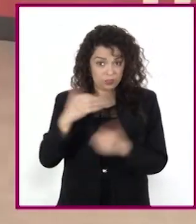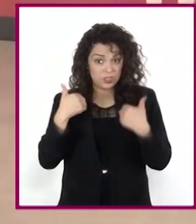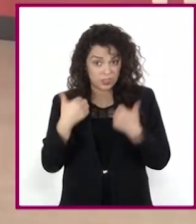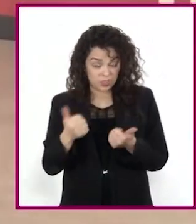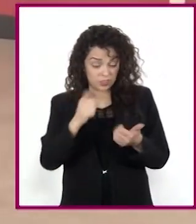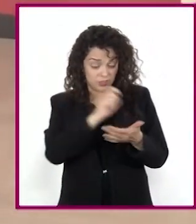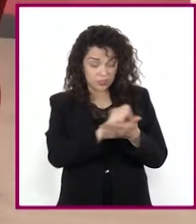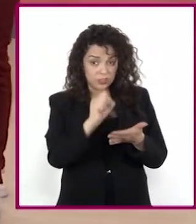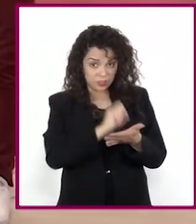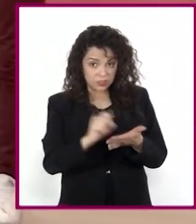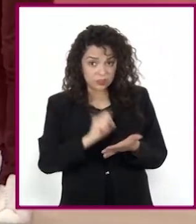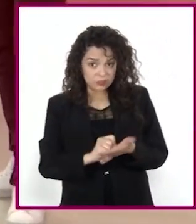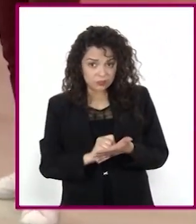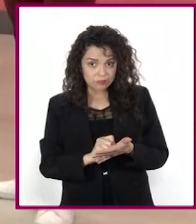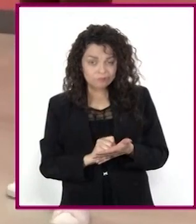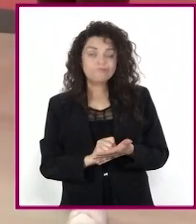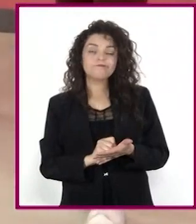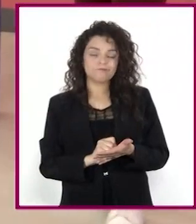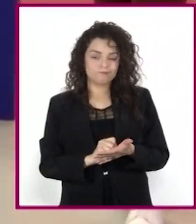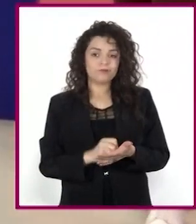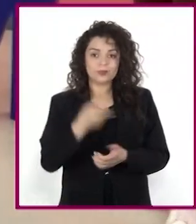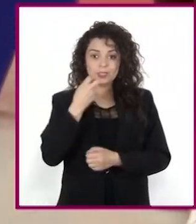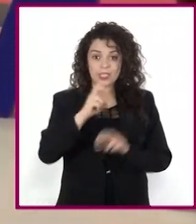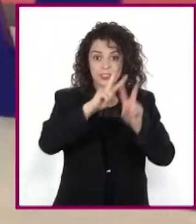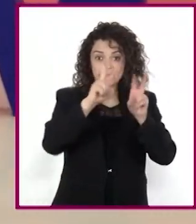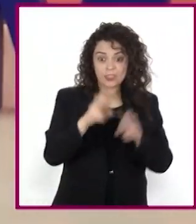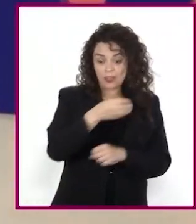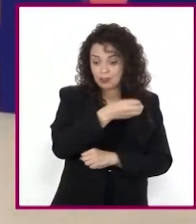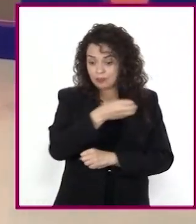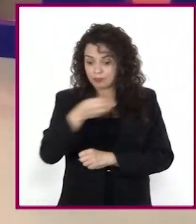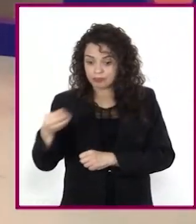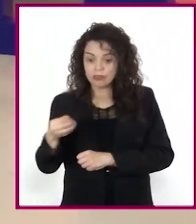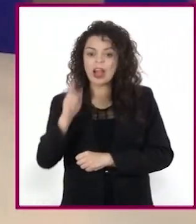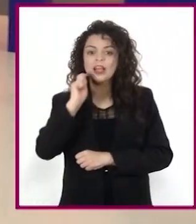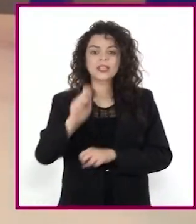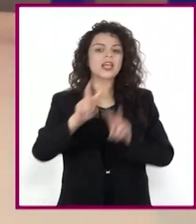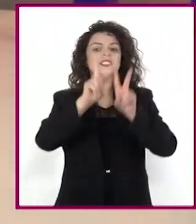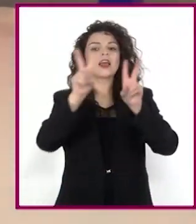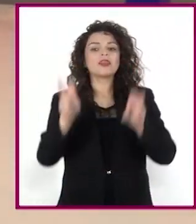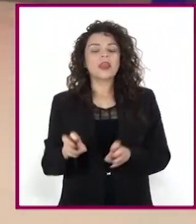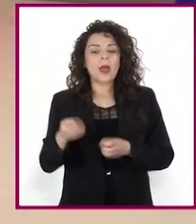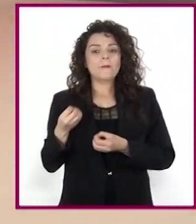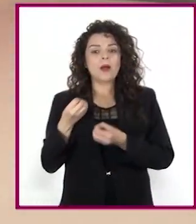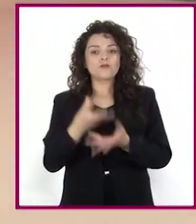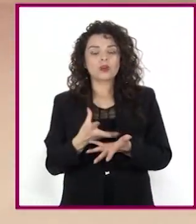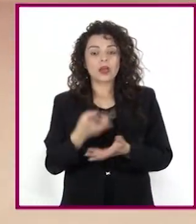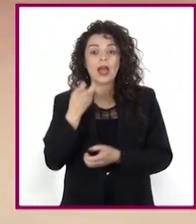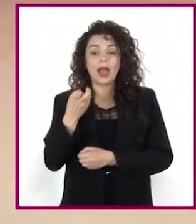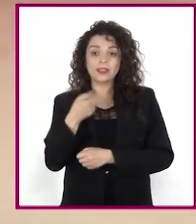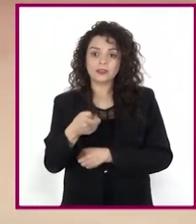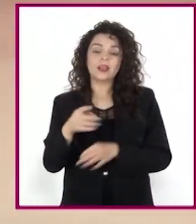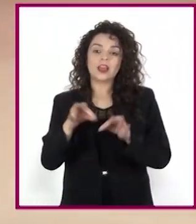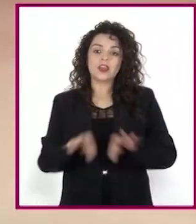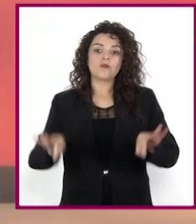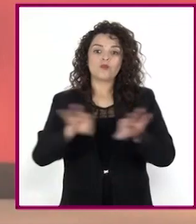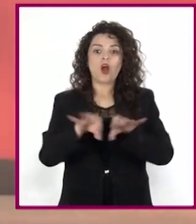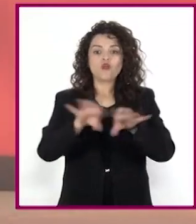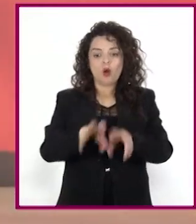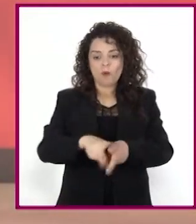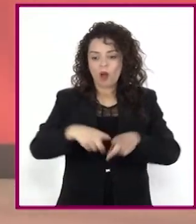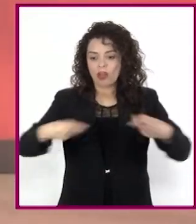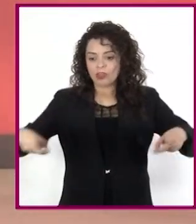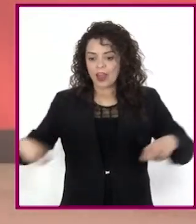La progresión temática tiene que ver con el tipo de información que se aporta, ya que el principio suele ser la base del desarrollo del tema.